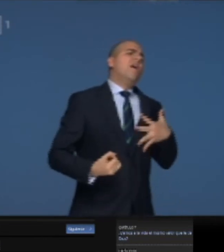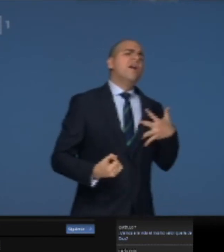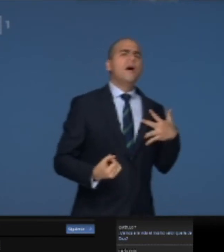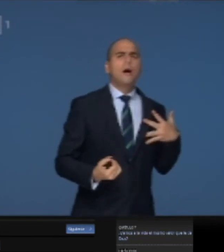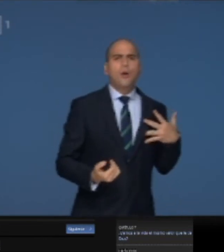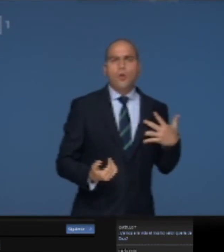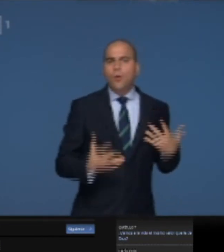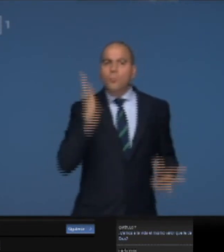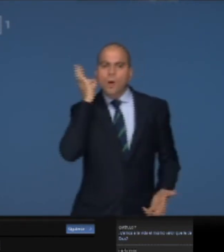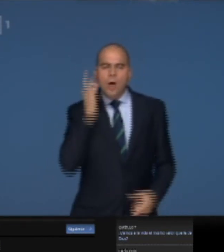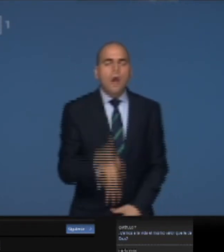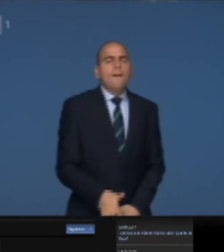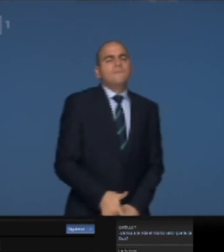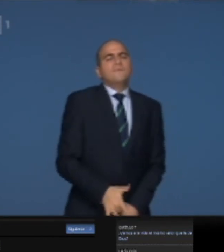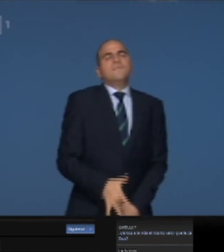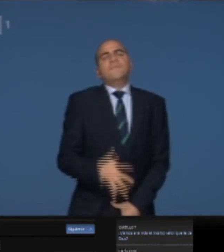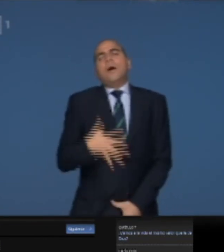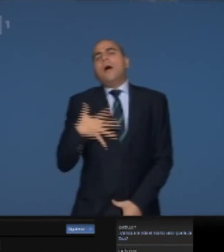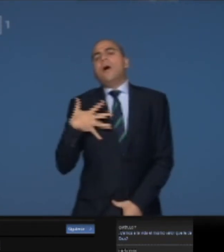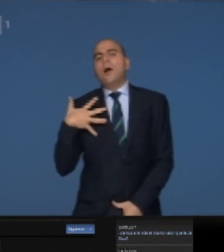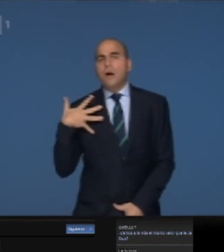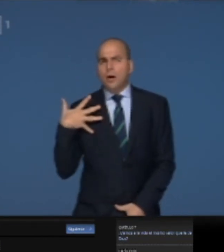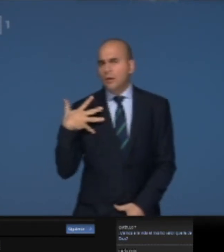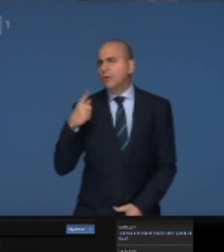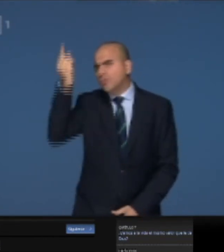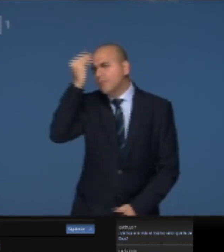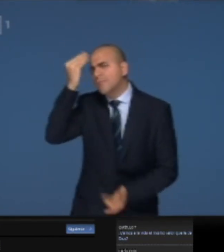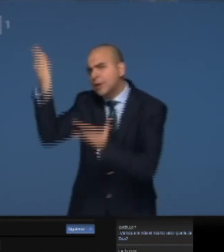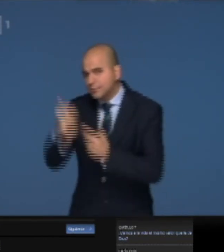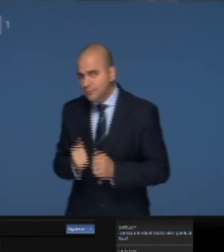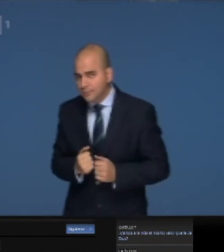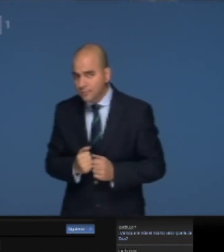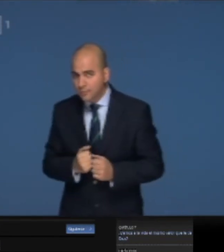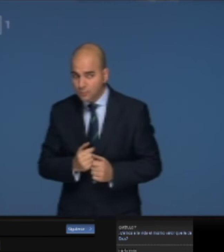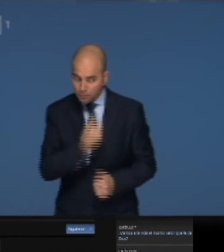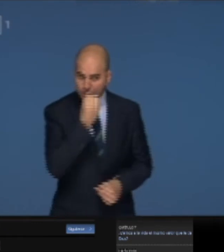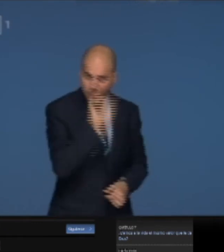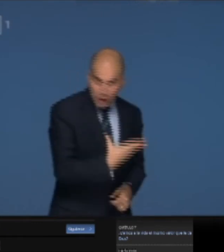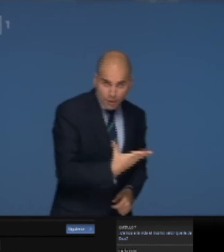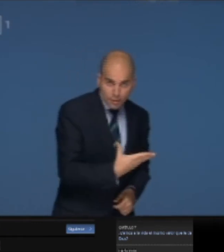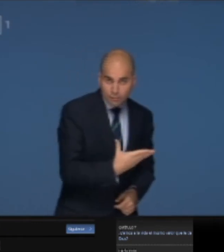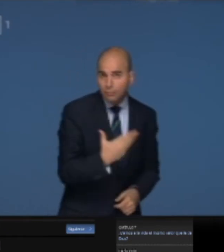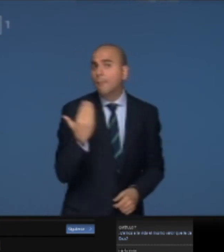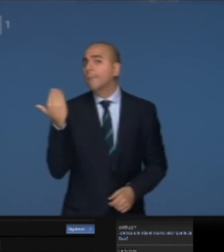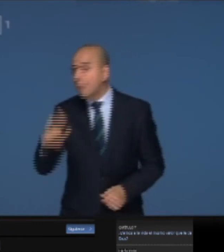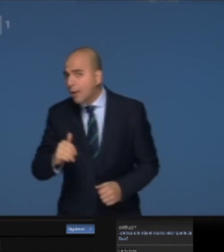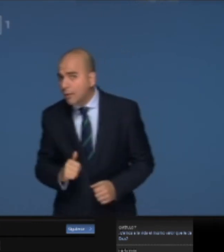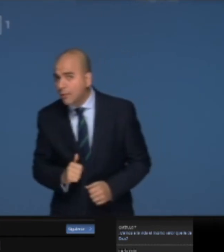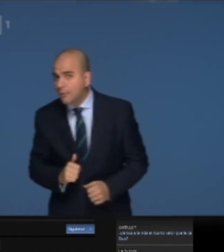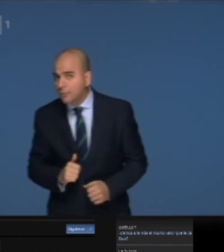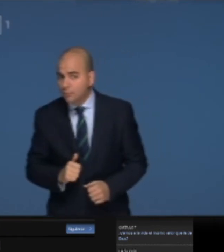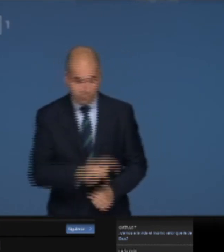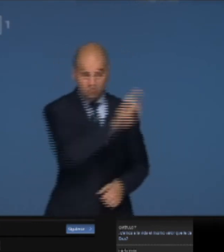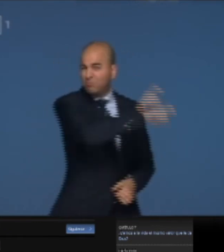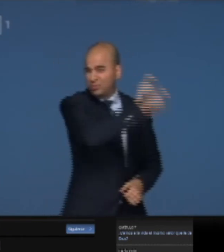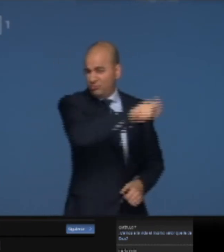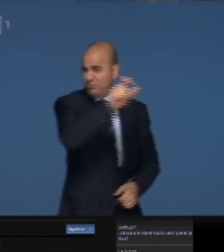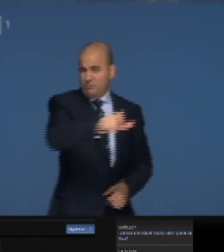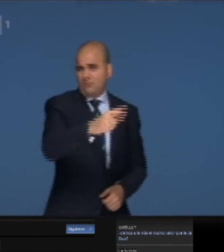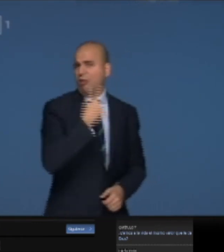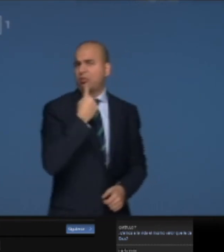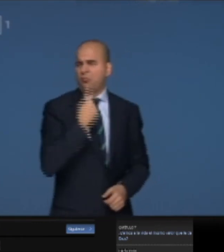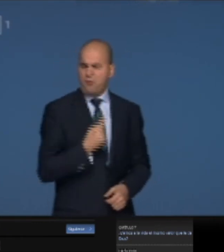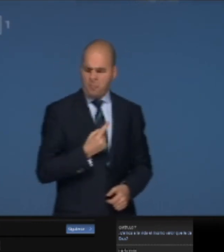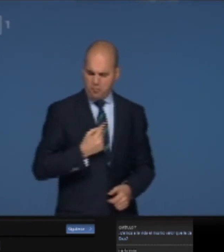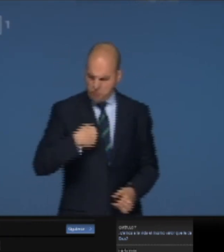simples instrumentos para su satisfacción. En realidad, separan el sexo del amor y lo reducen a una